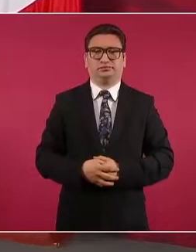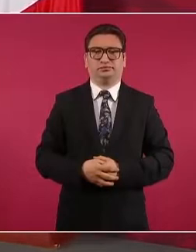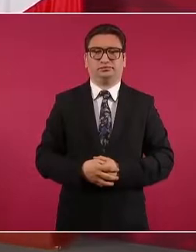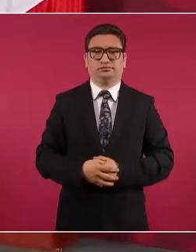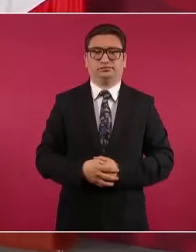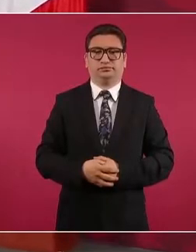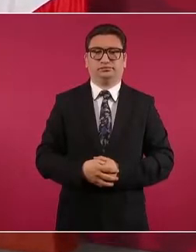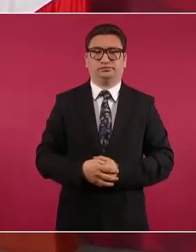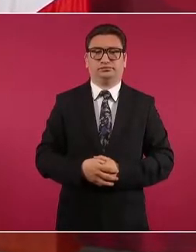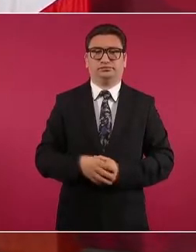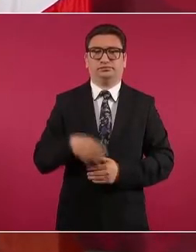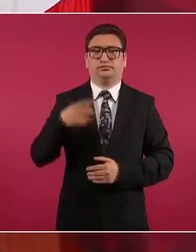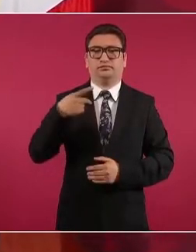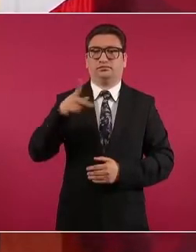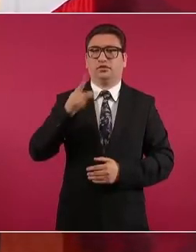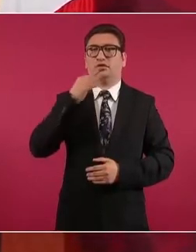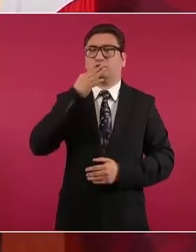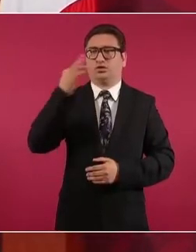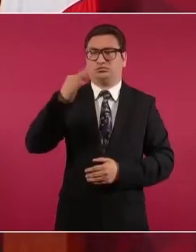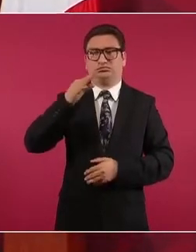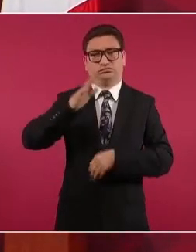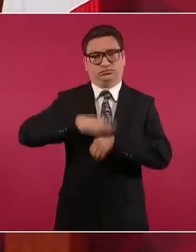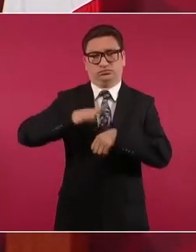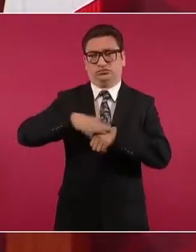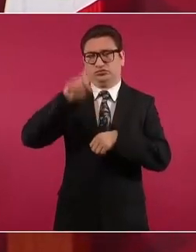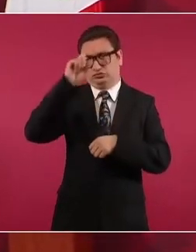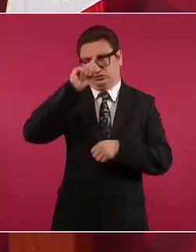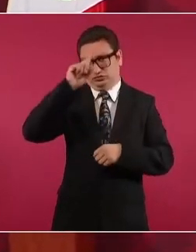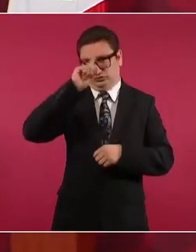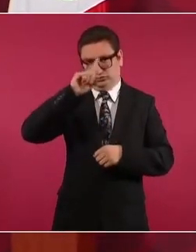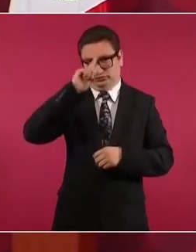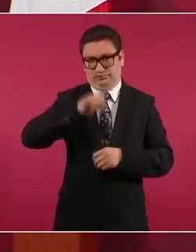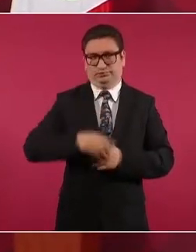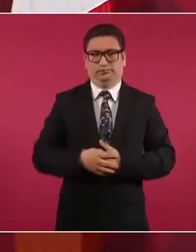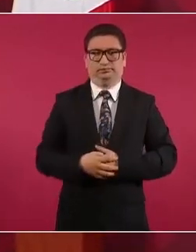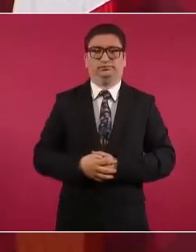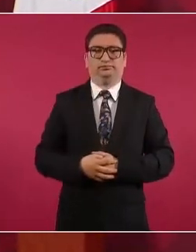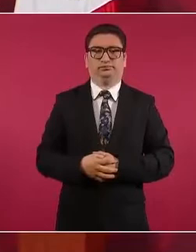pero sí les hago la recomendación de que